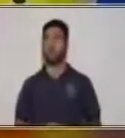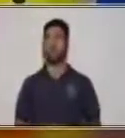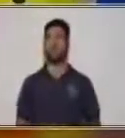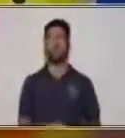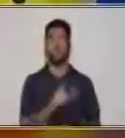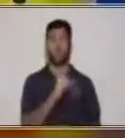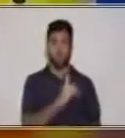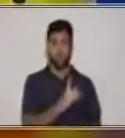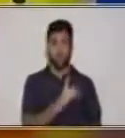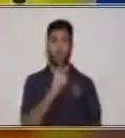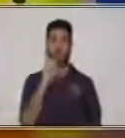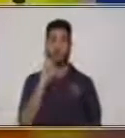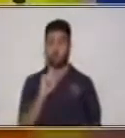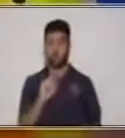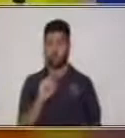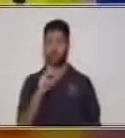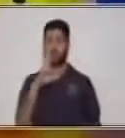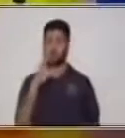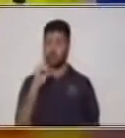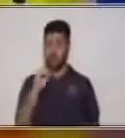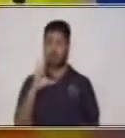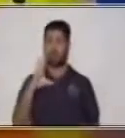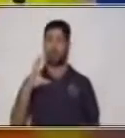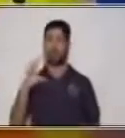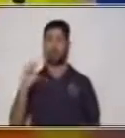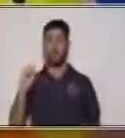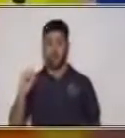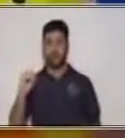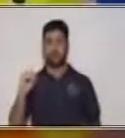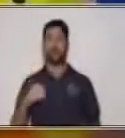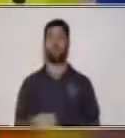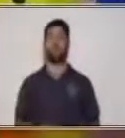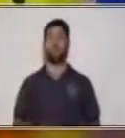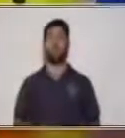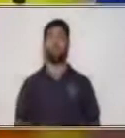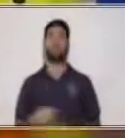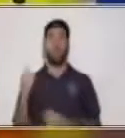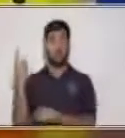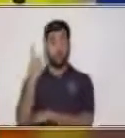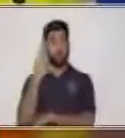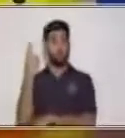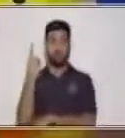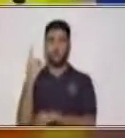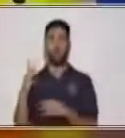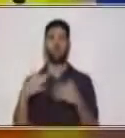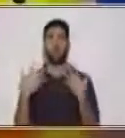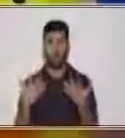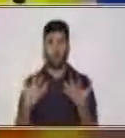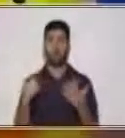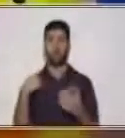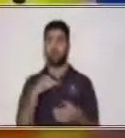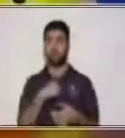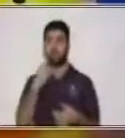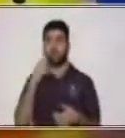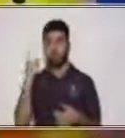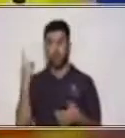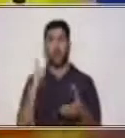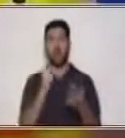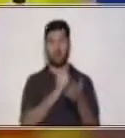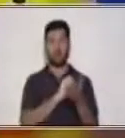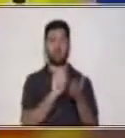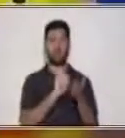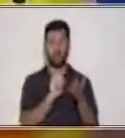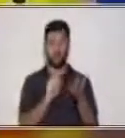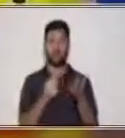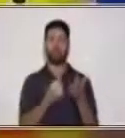quetzal. Punto 0.00. ¿Sí? Es muy importante que escribamos bien